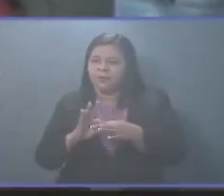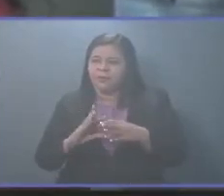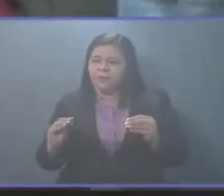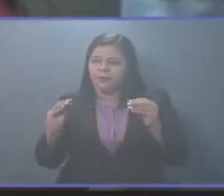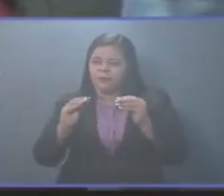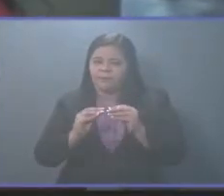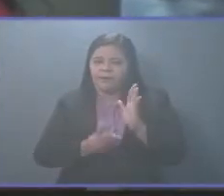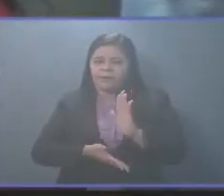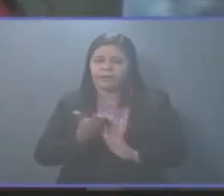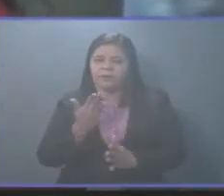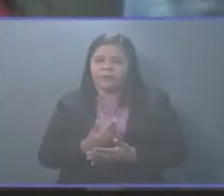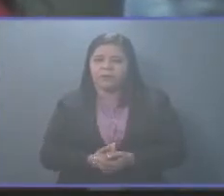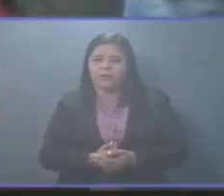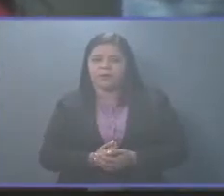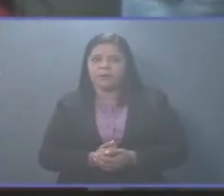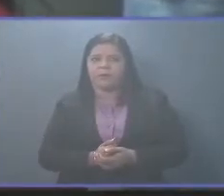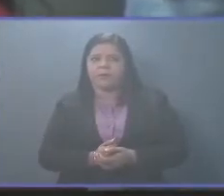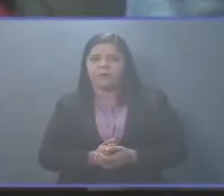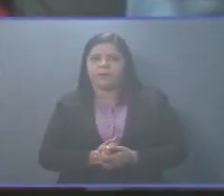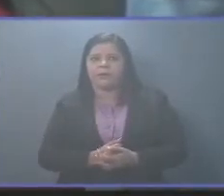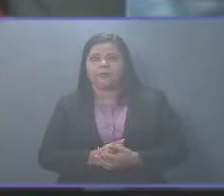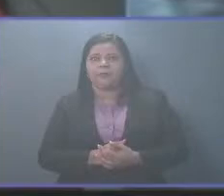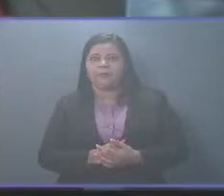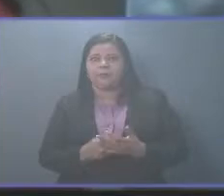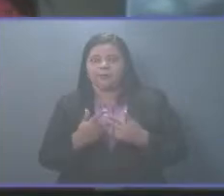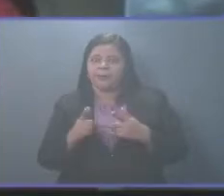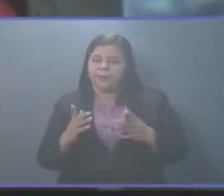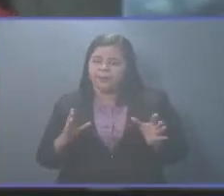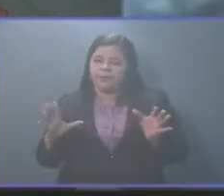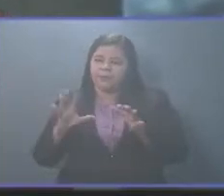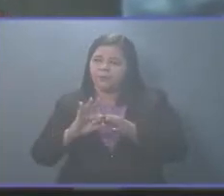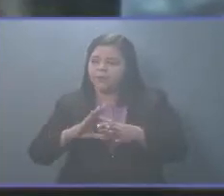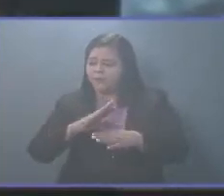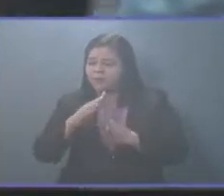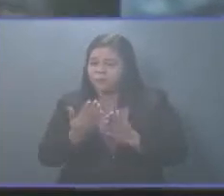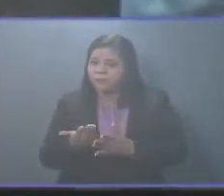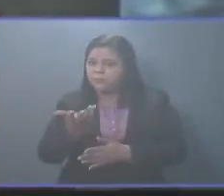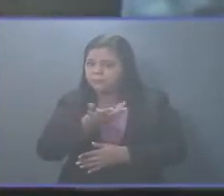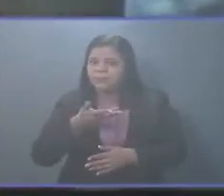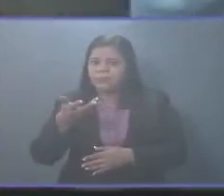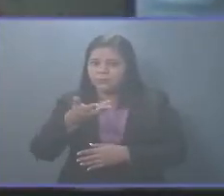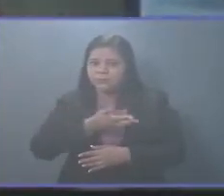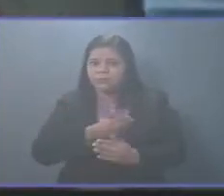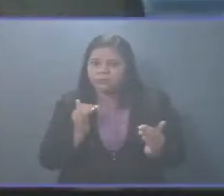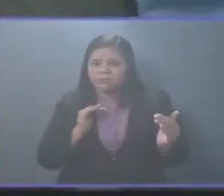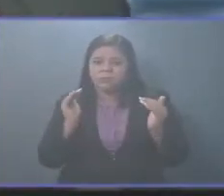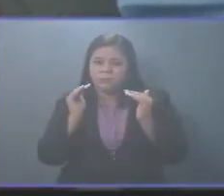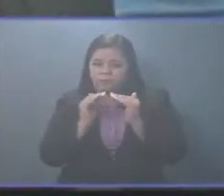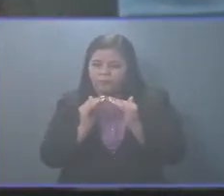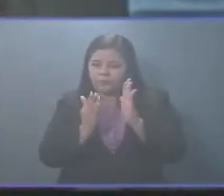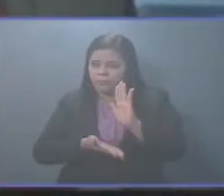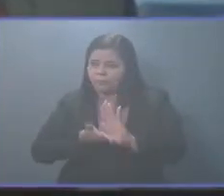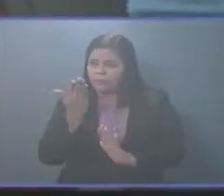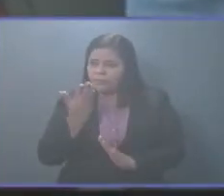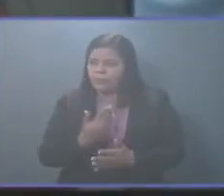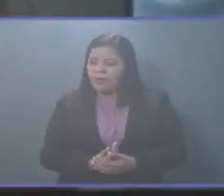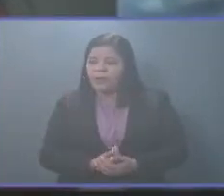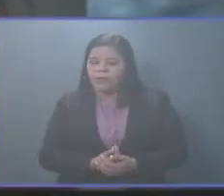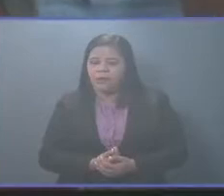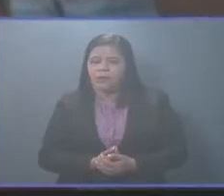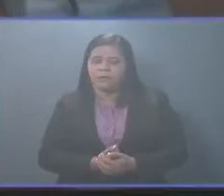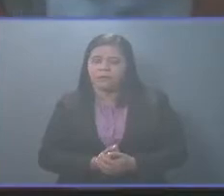al decreto 640, pero en otros ámbitos también la emisión de